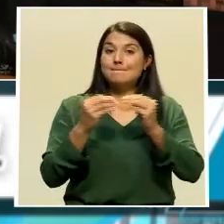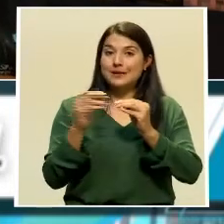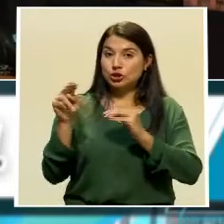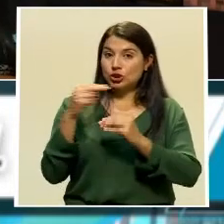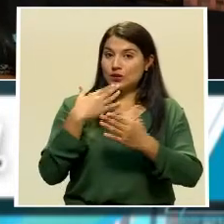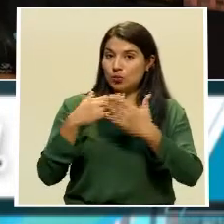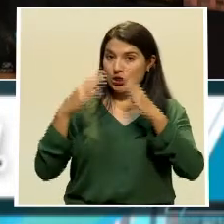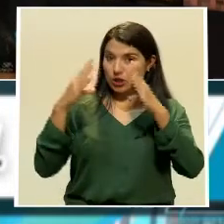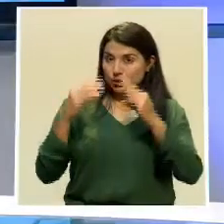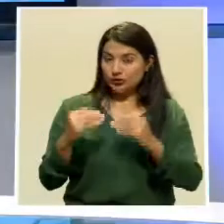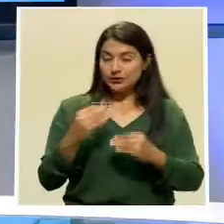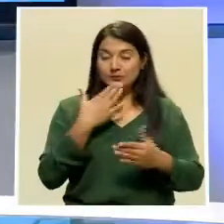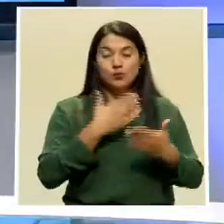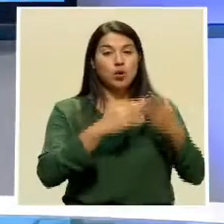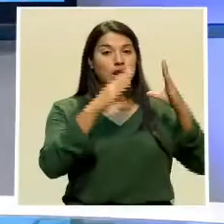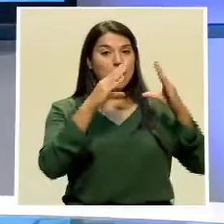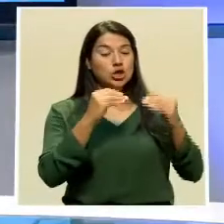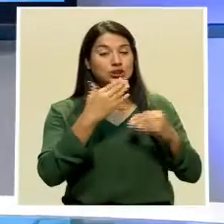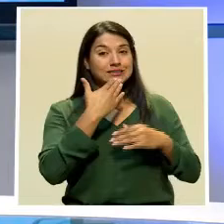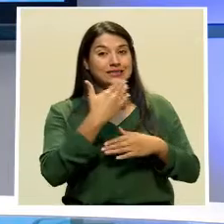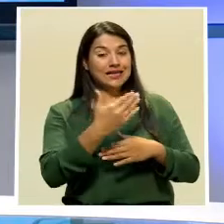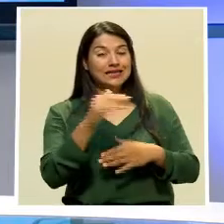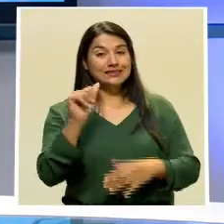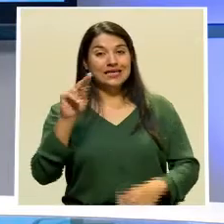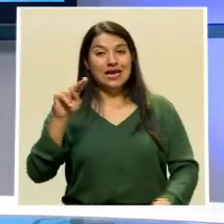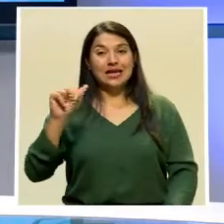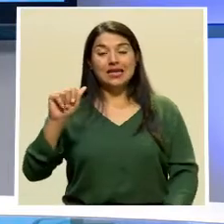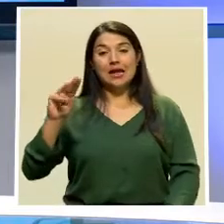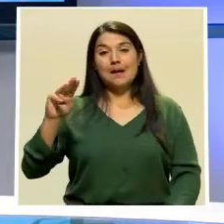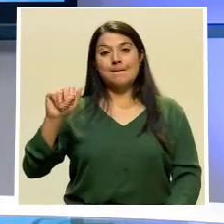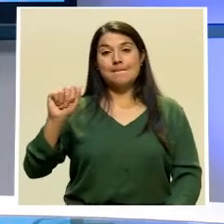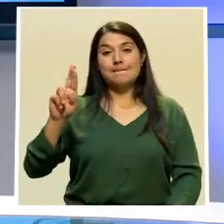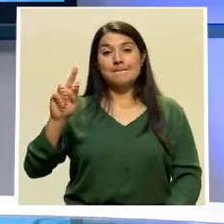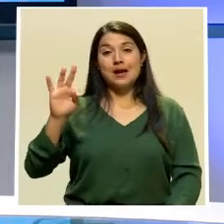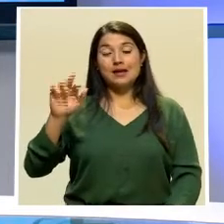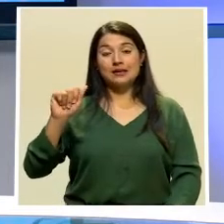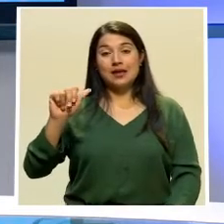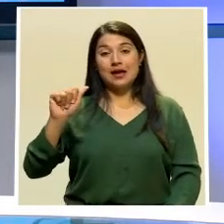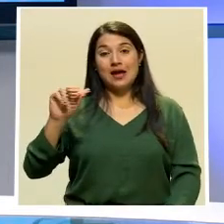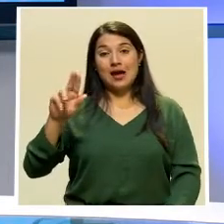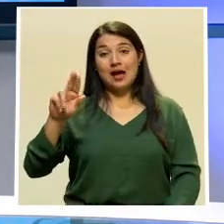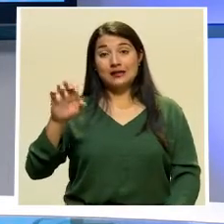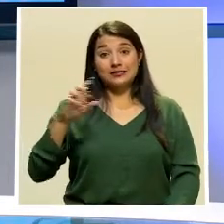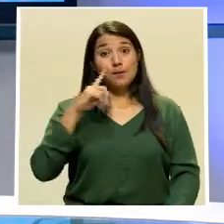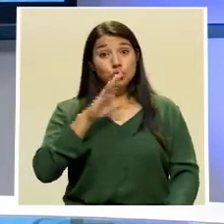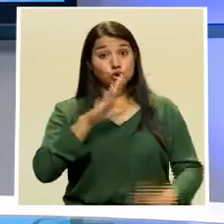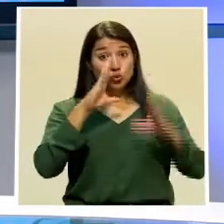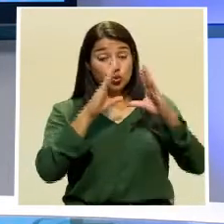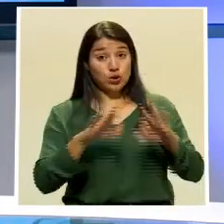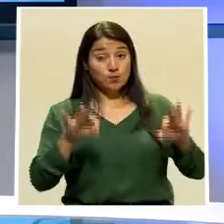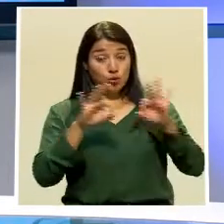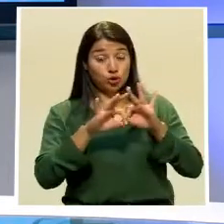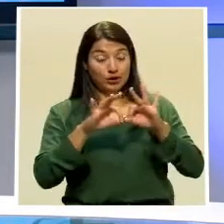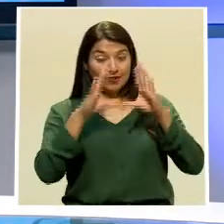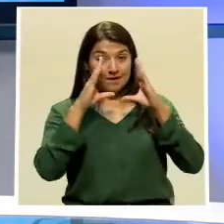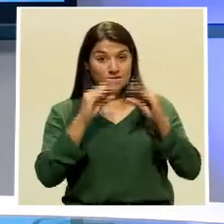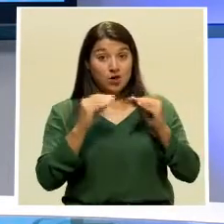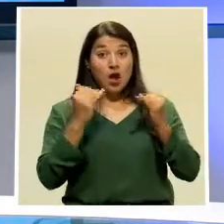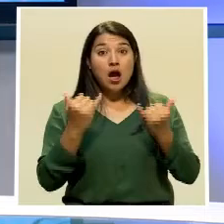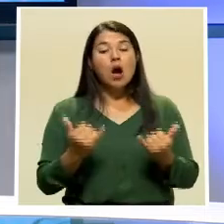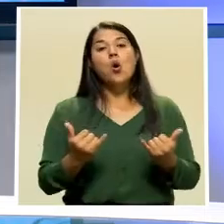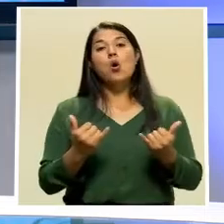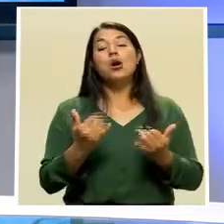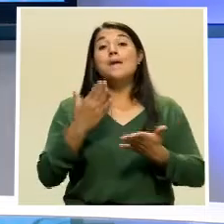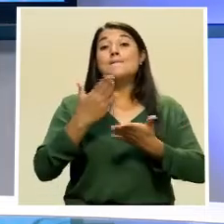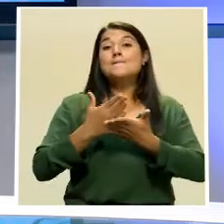noticias. Buenas noches. Buenas noches. Gracias, Ana Marta Arce, por esta importante información. Nos vamos ahora